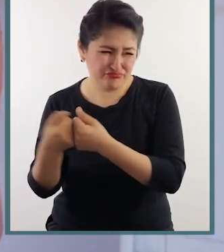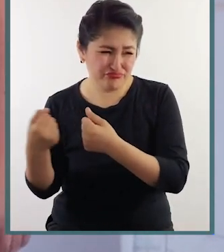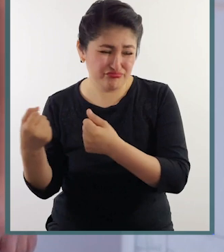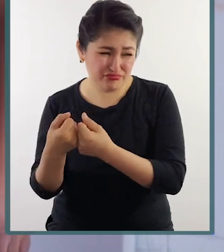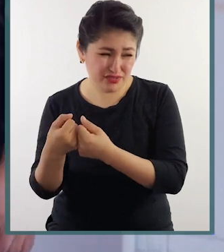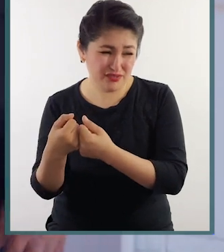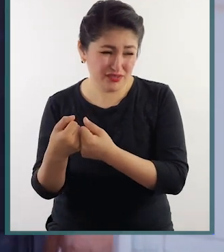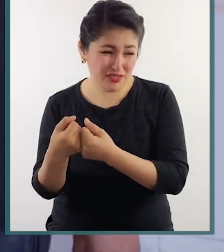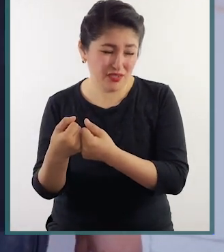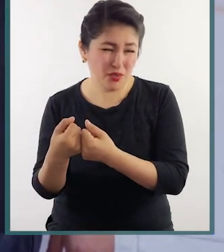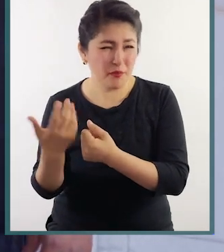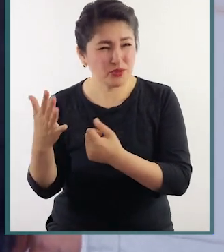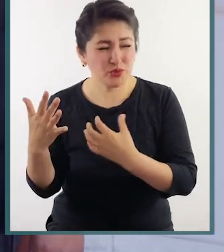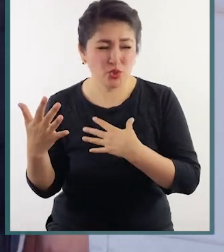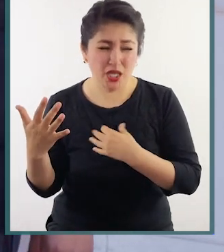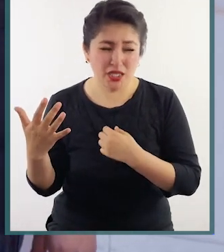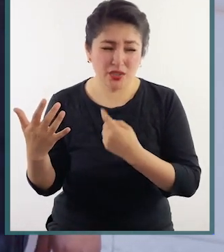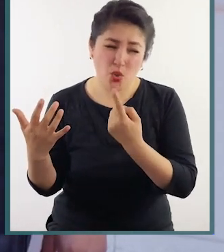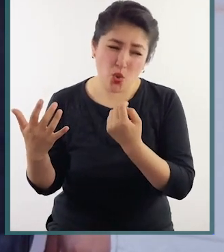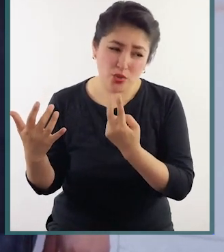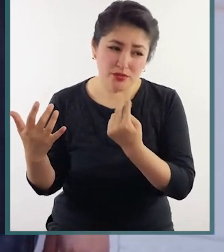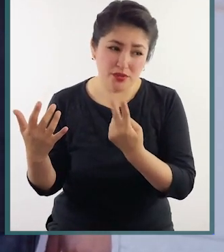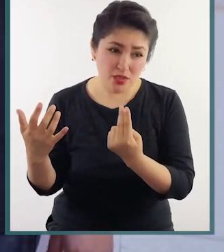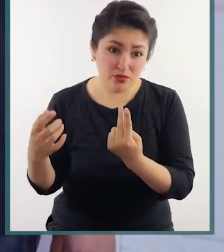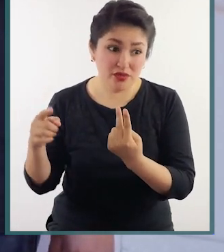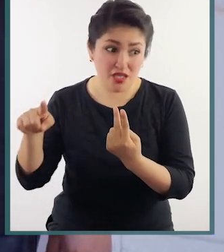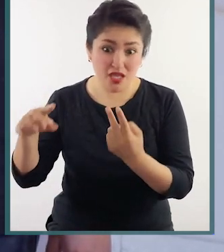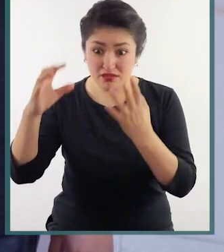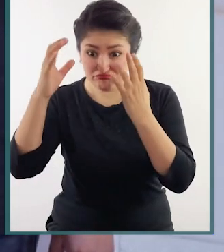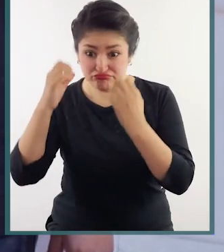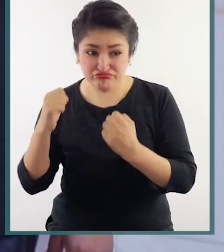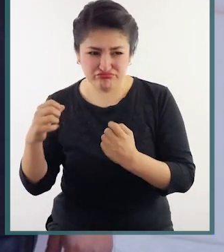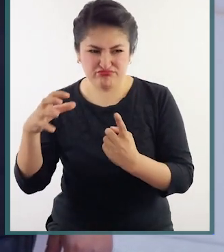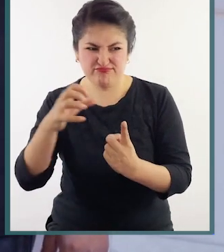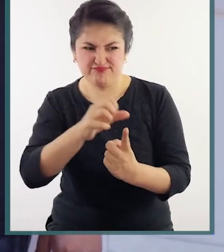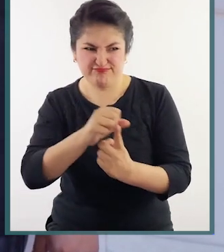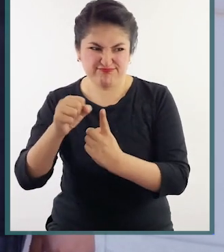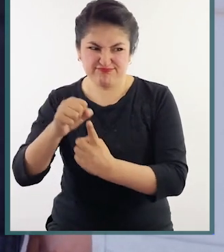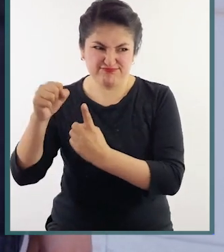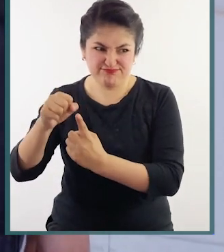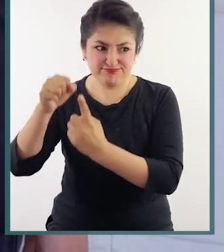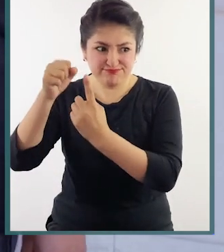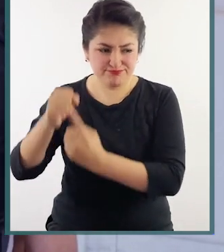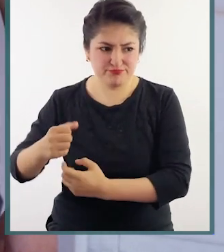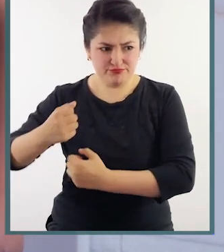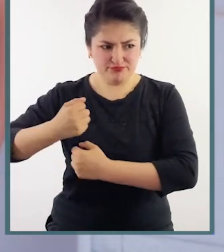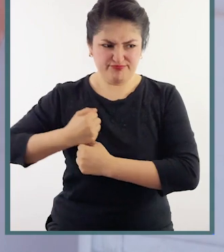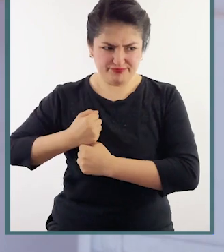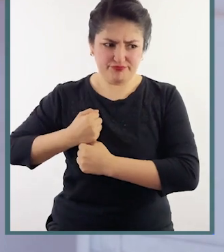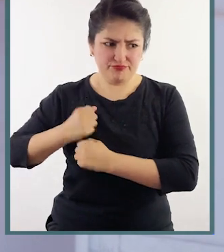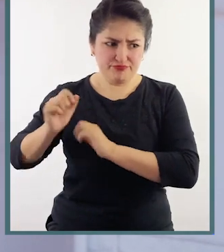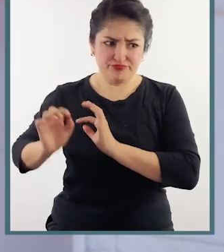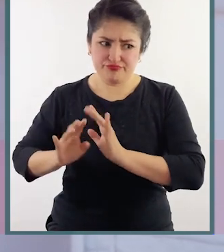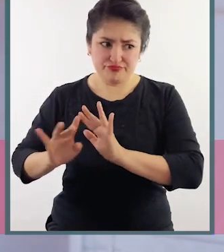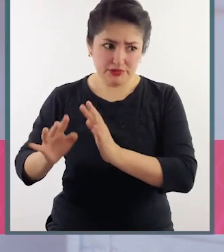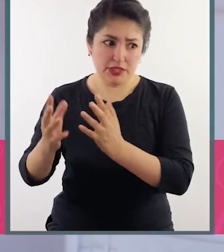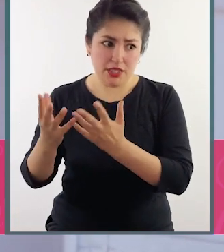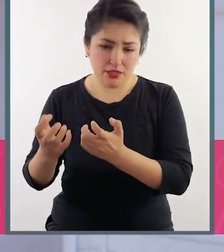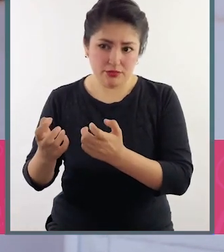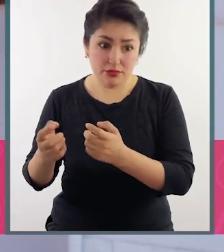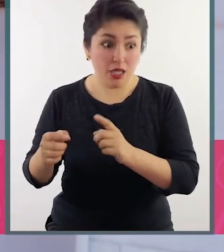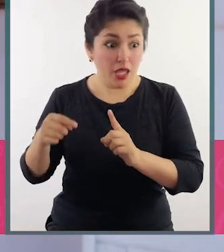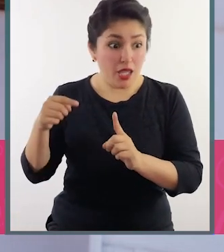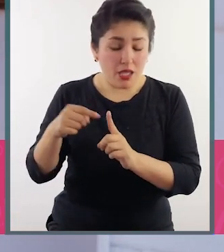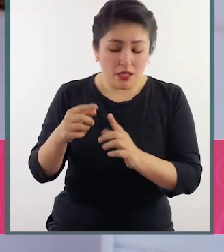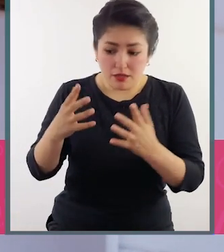política, a la edad de 11, 12 años, te obligaban a ser parte de las filas de Sendero Luminoso. Es